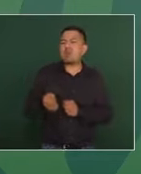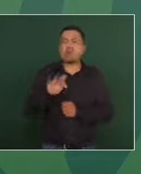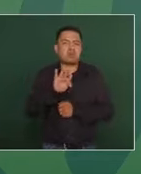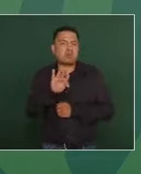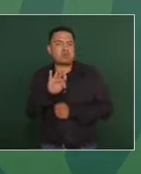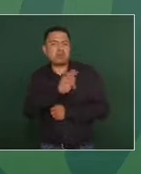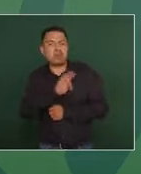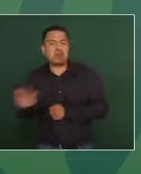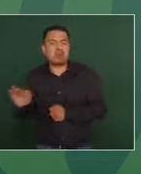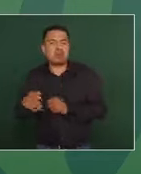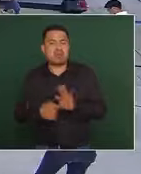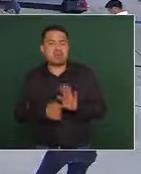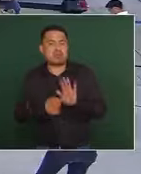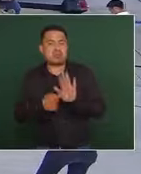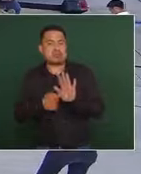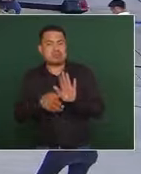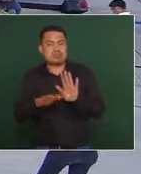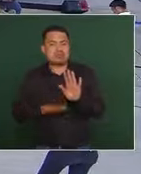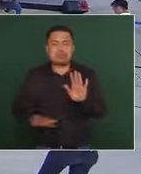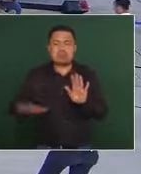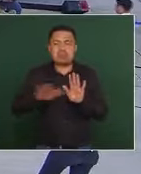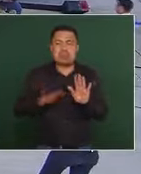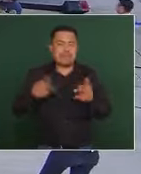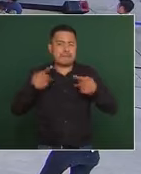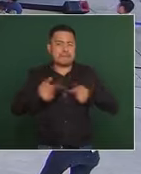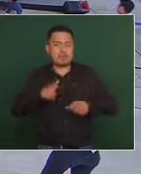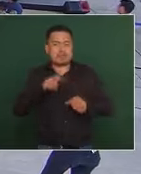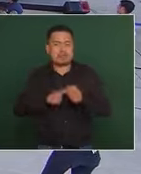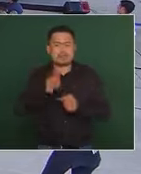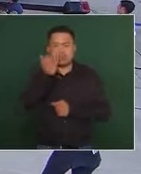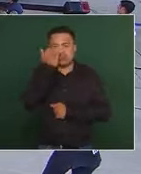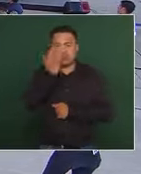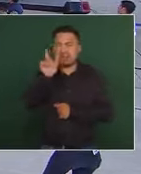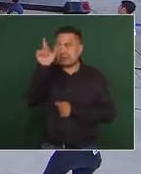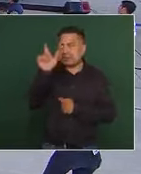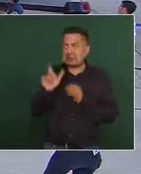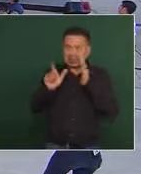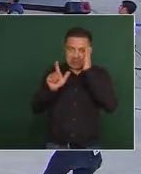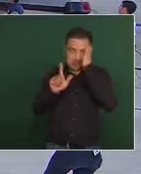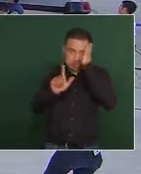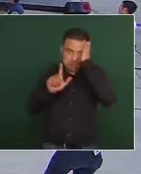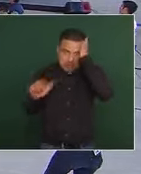pueden proyectar a un personaje y lo